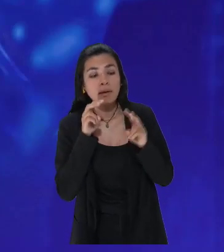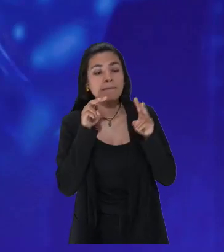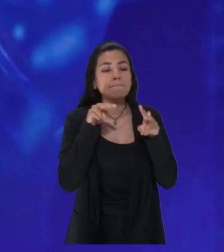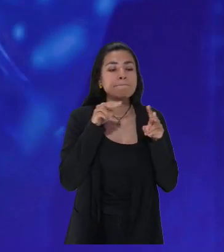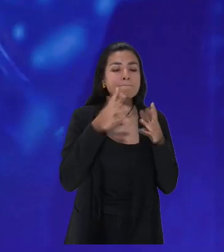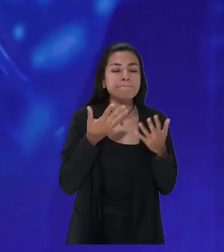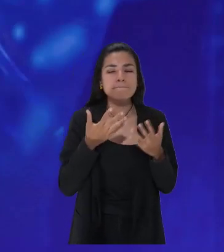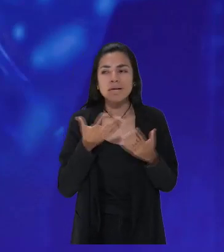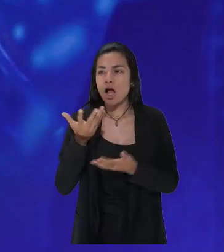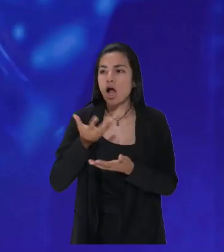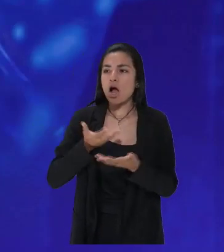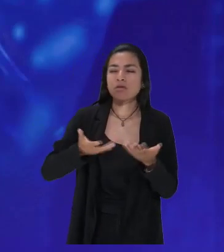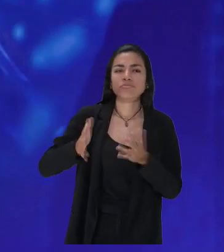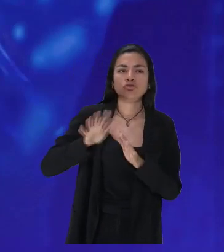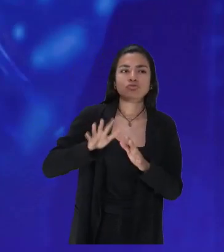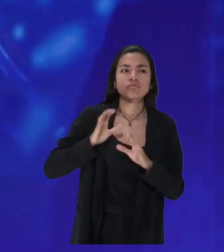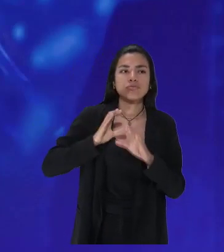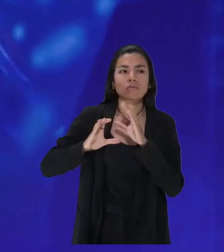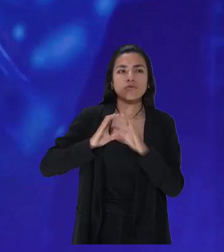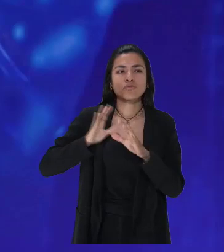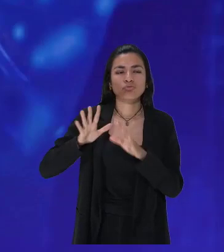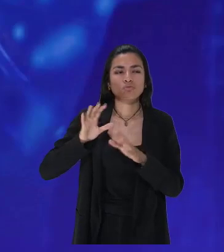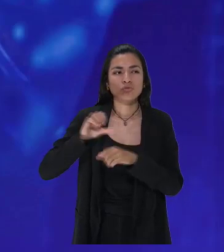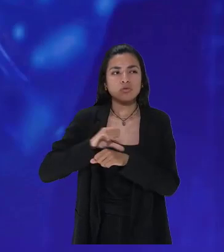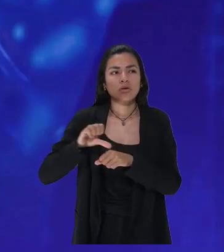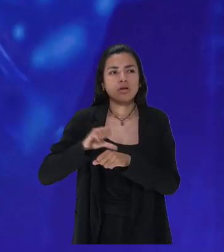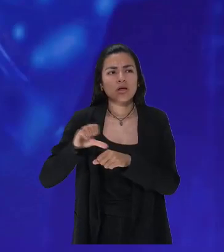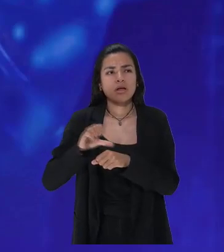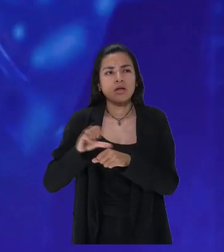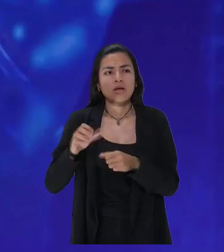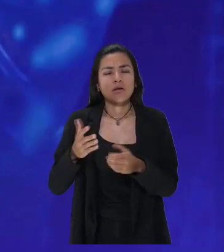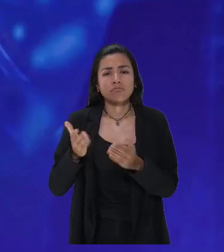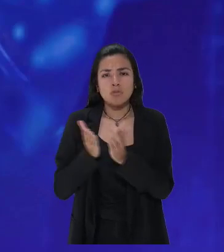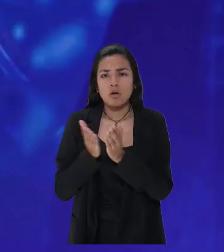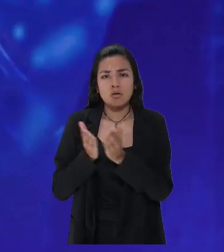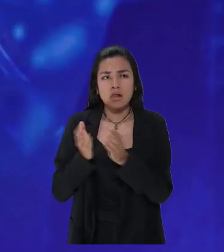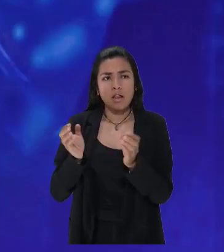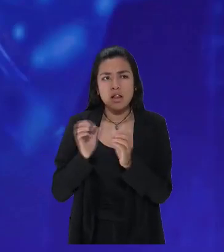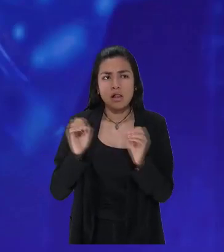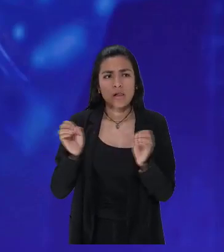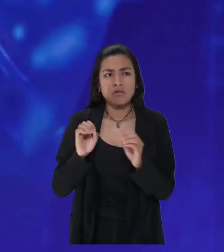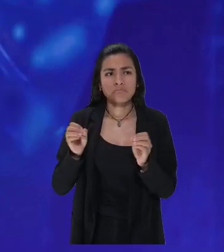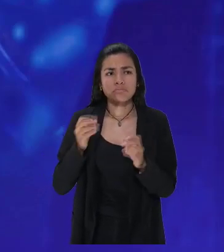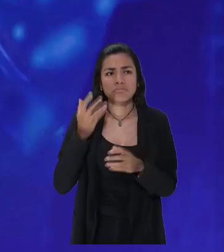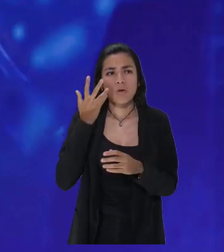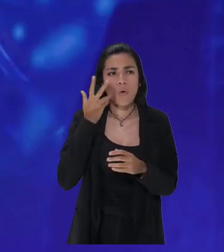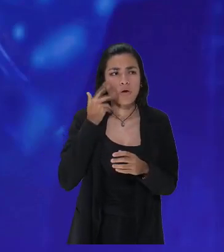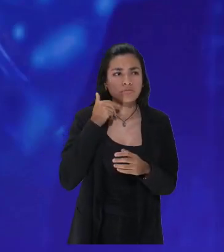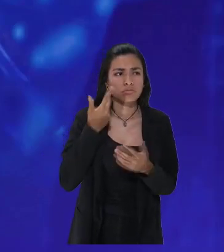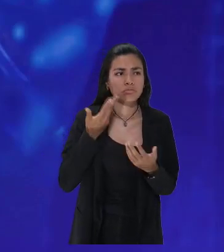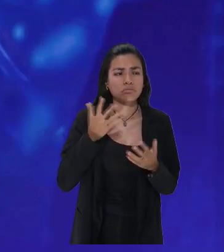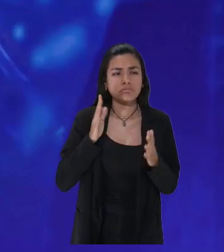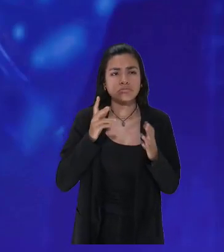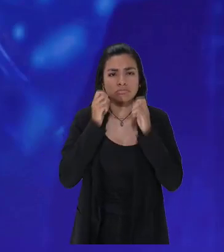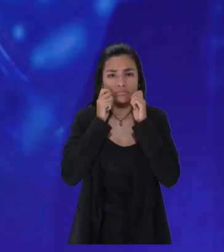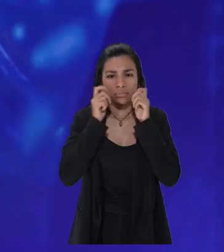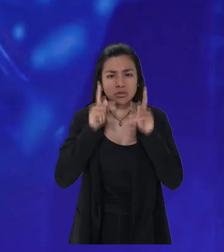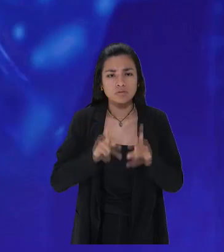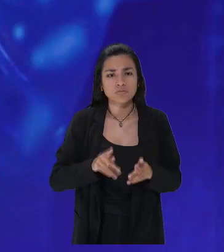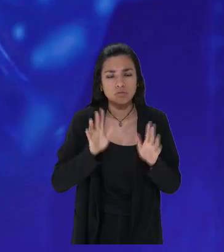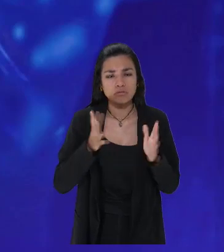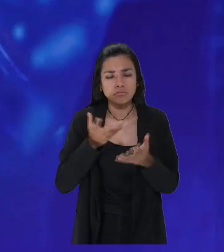que quienes han entrado en un quirófano saben que la conversación de un quirófano no es propiamente académica, es una conversación cotidiana como seres humanos